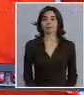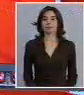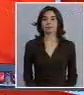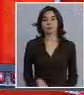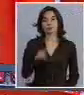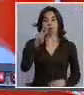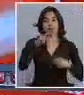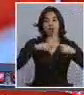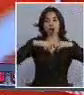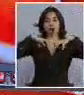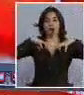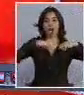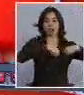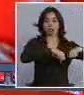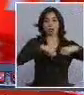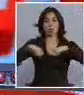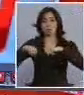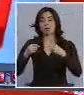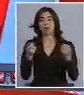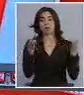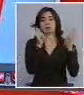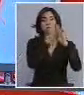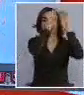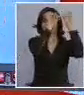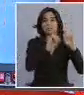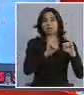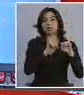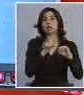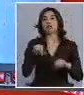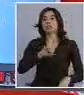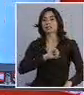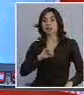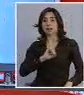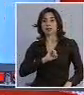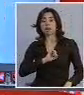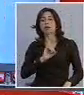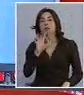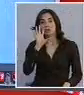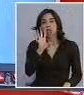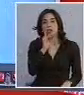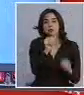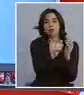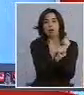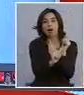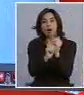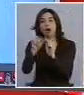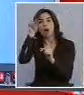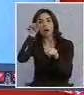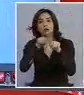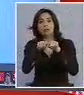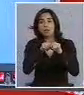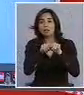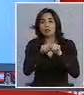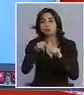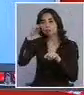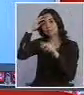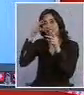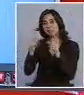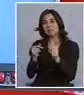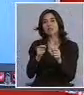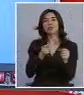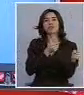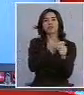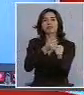Dos locales de supermercados han sido cerrados en los últimos días en Santiago por el hallazgo de fecas de ratón. Aún así, expertos en desratización